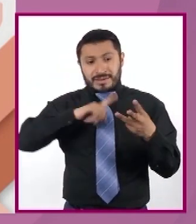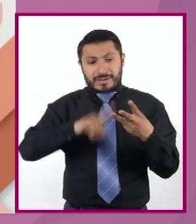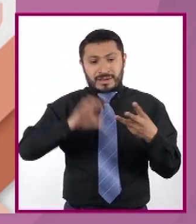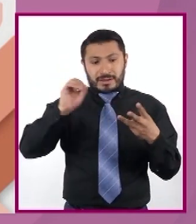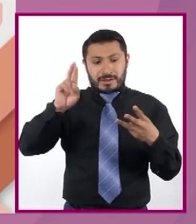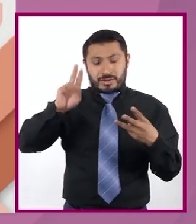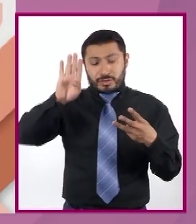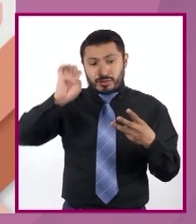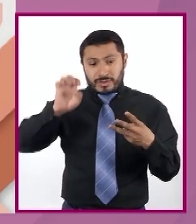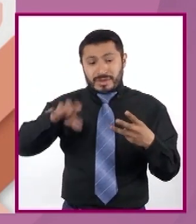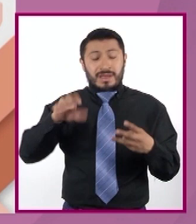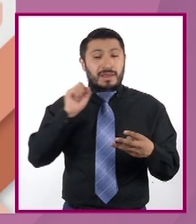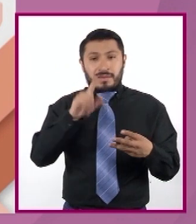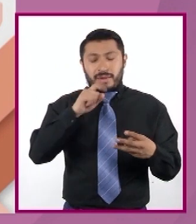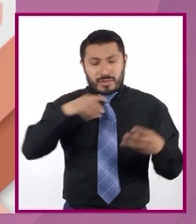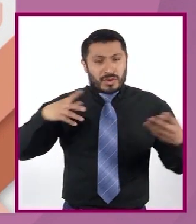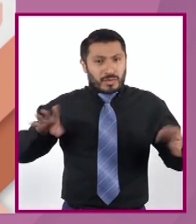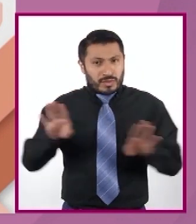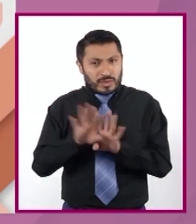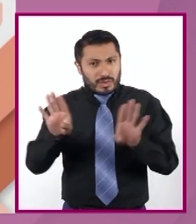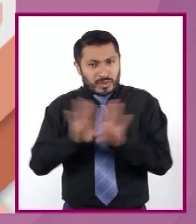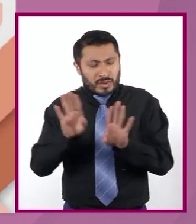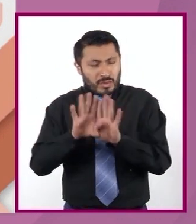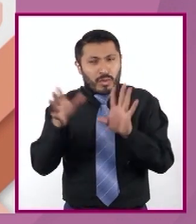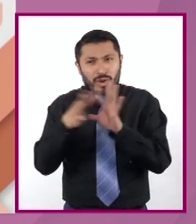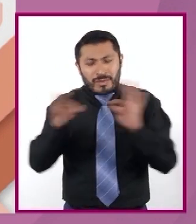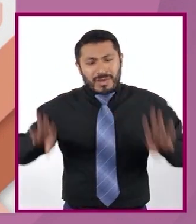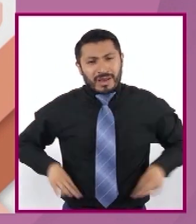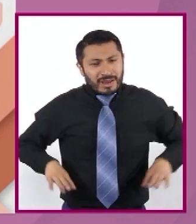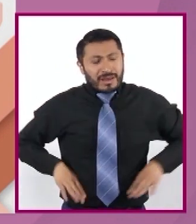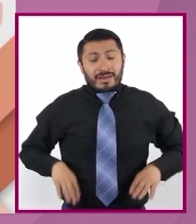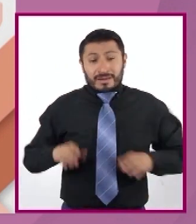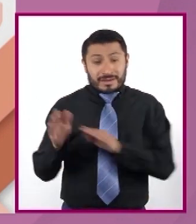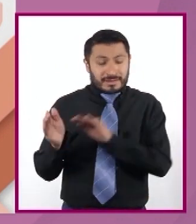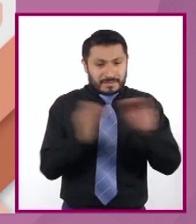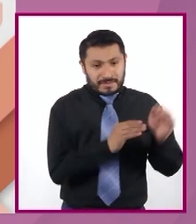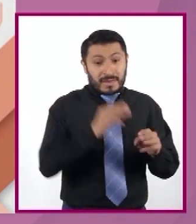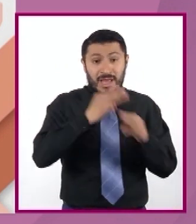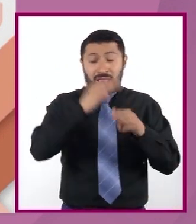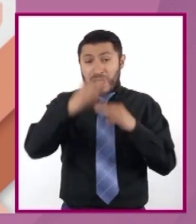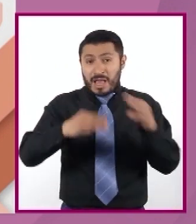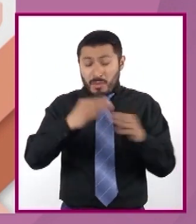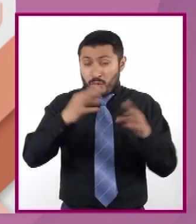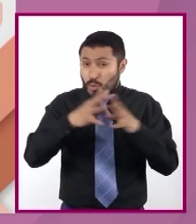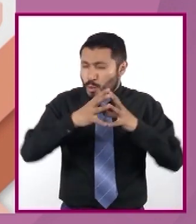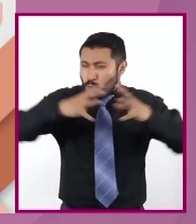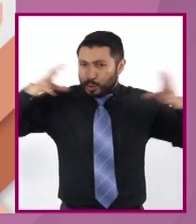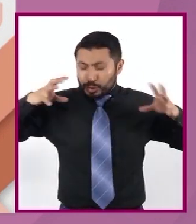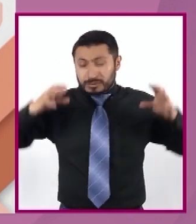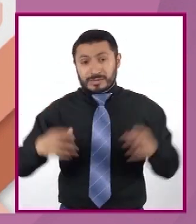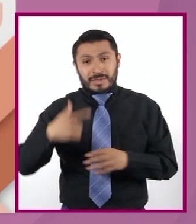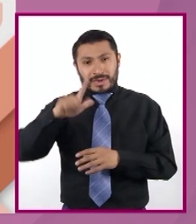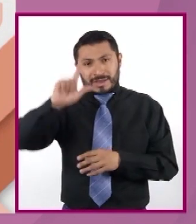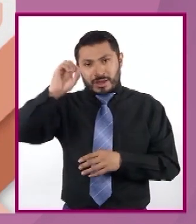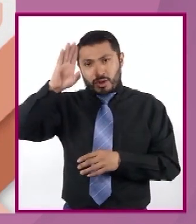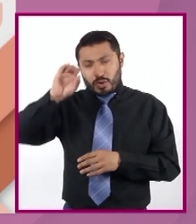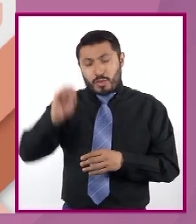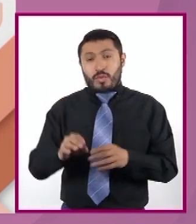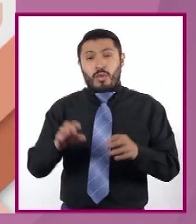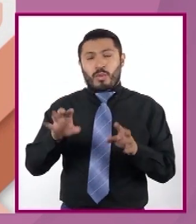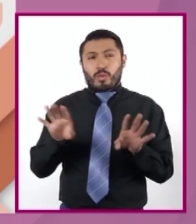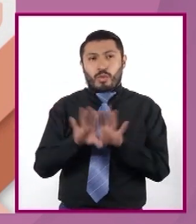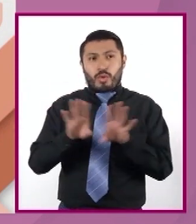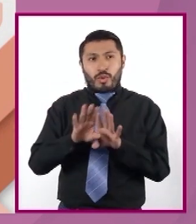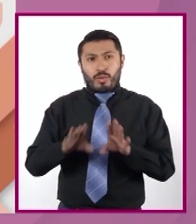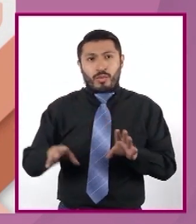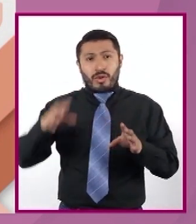sus características y lo hicieron de la siguiente manera. El planeta es grande. El globo terrestre está estructurado